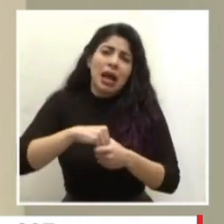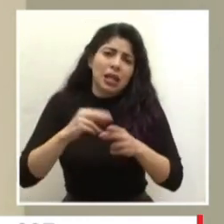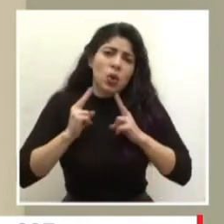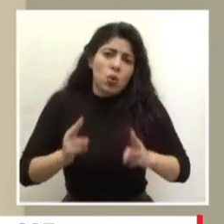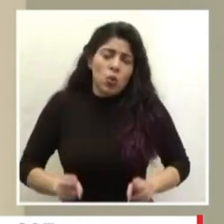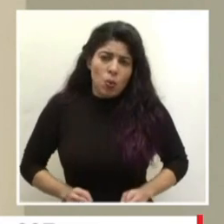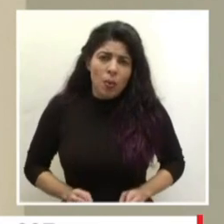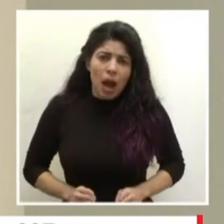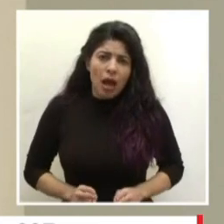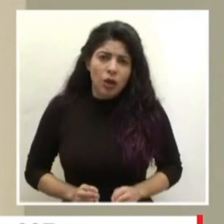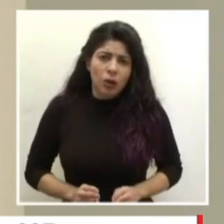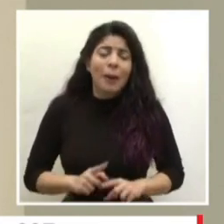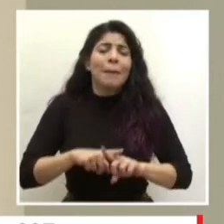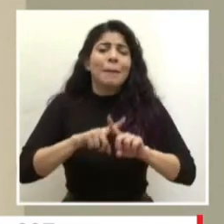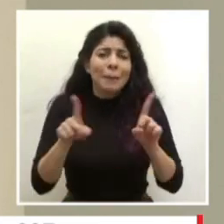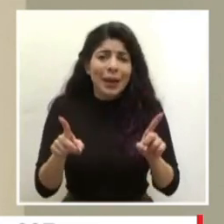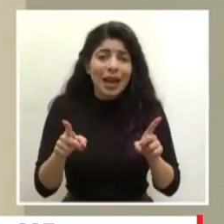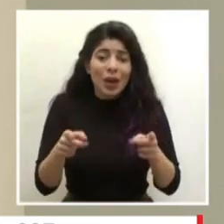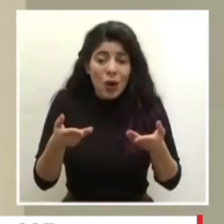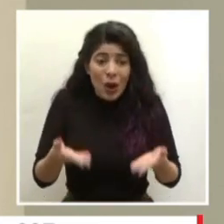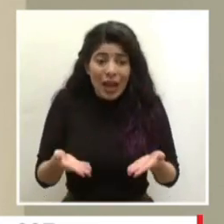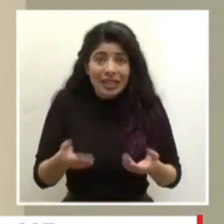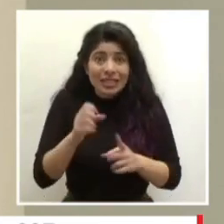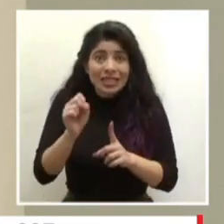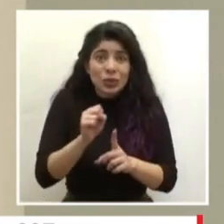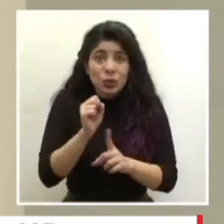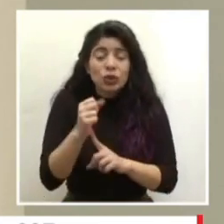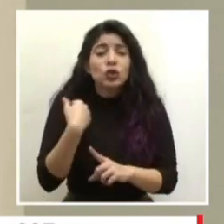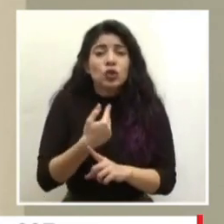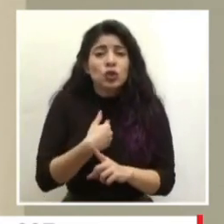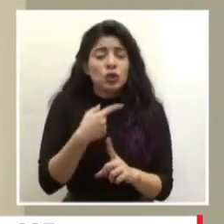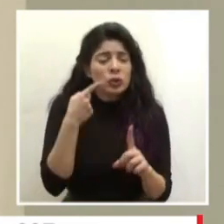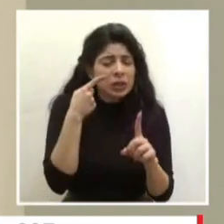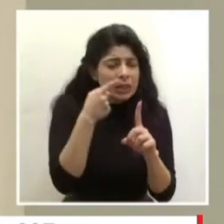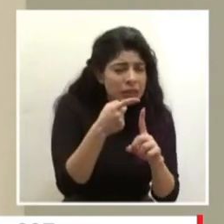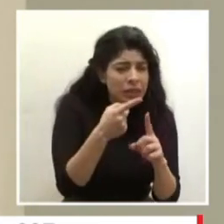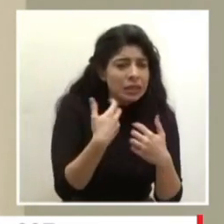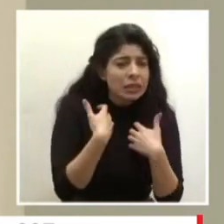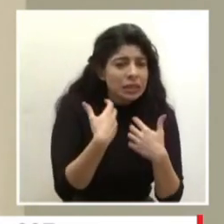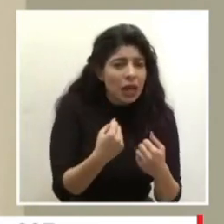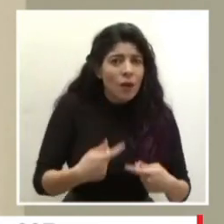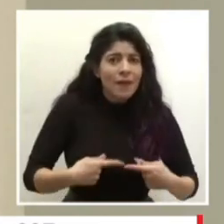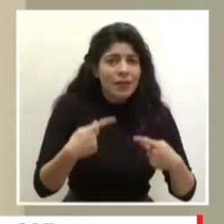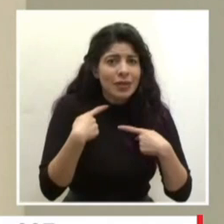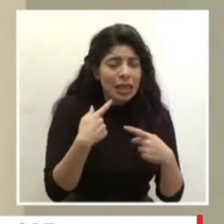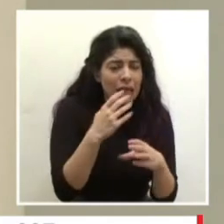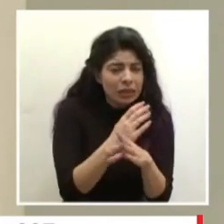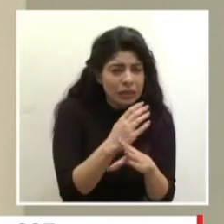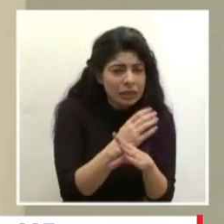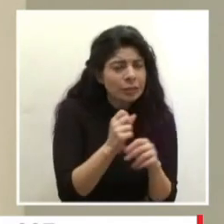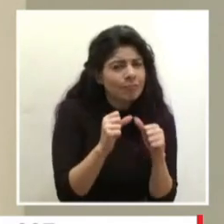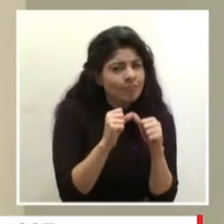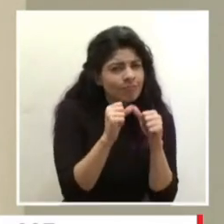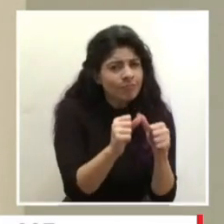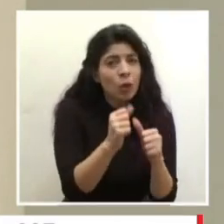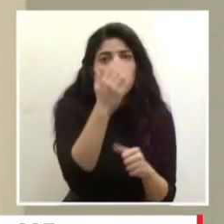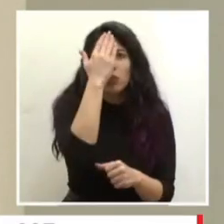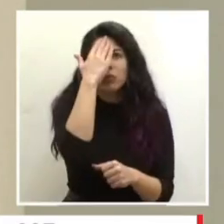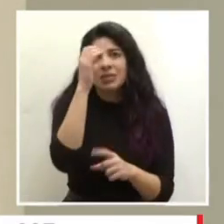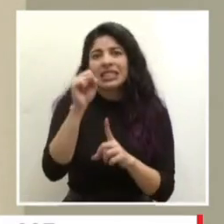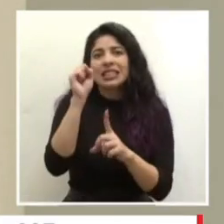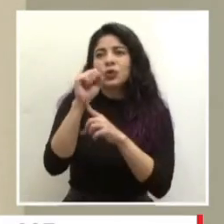humano, pero que en este caso hemos apostado por la salud y por la vida y seguiremos haciéndolo porque sabemos que hay una